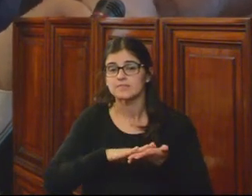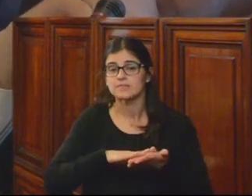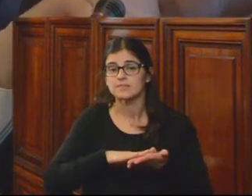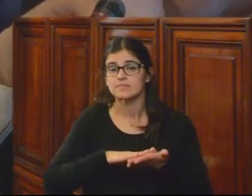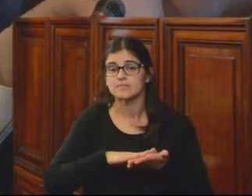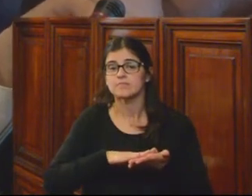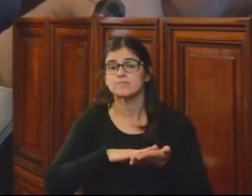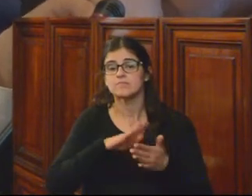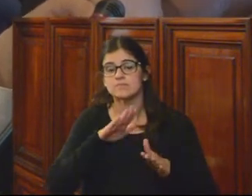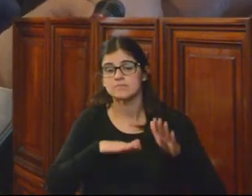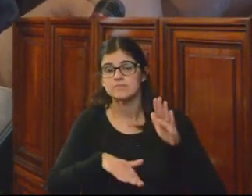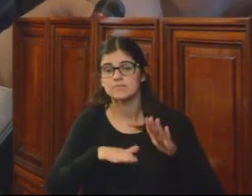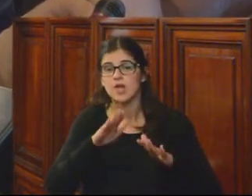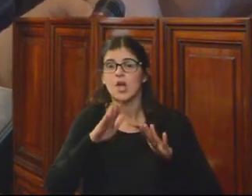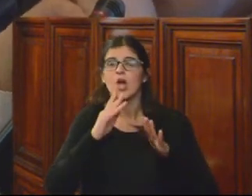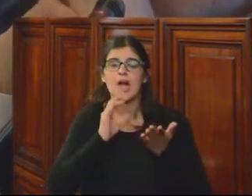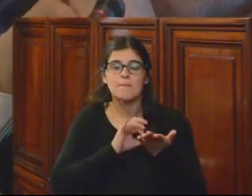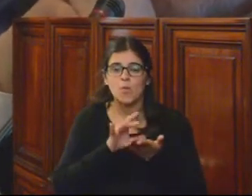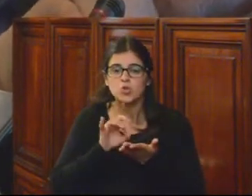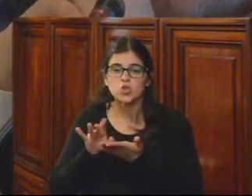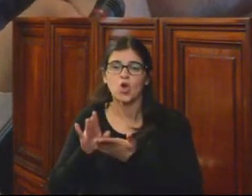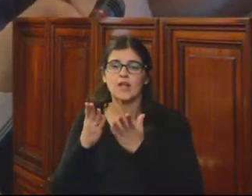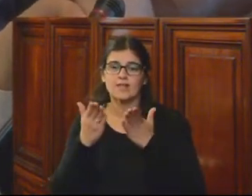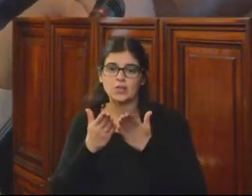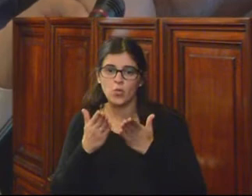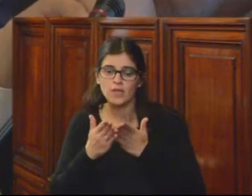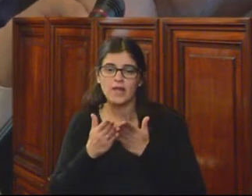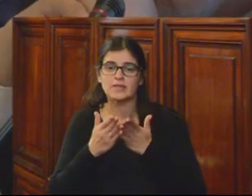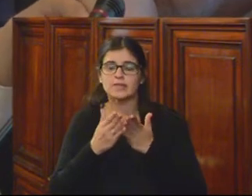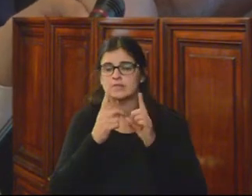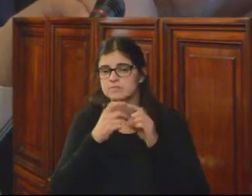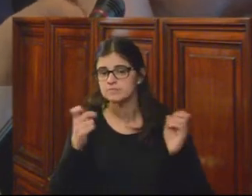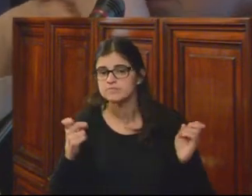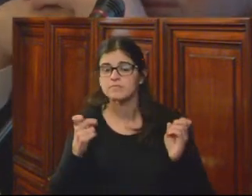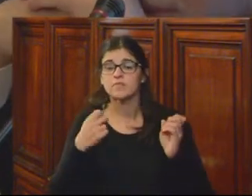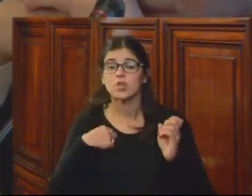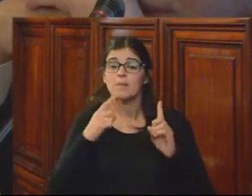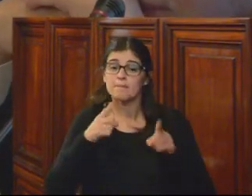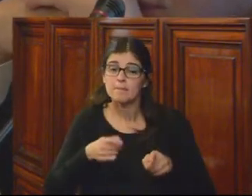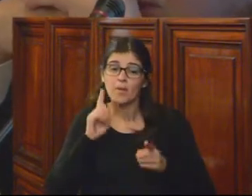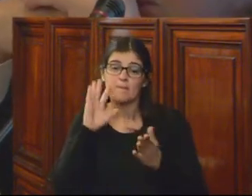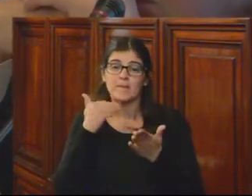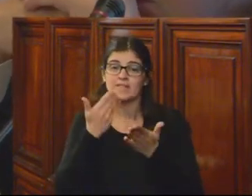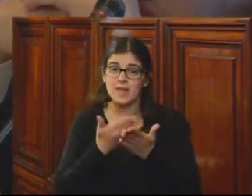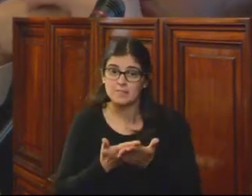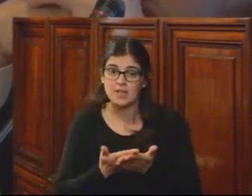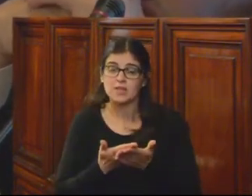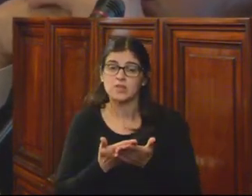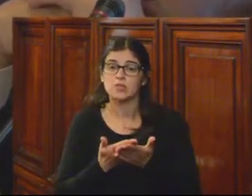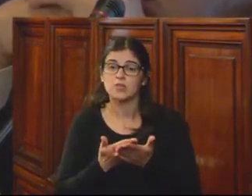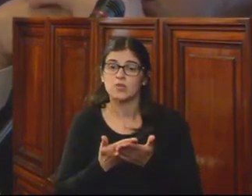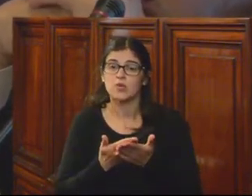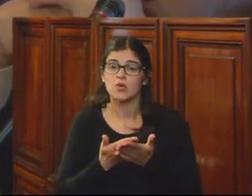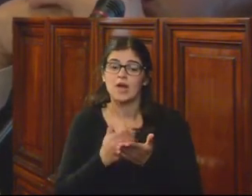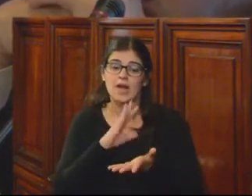con ciertas expulsiones de estudiantes, etcétera? A ver, yo incluso haría un planteamiento en cuanto a